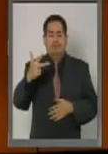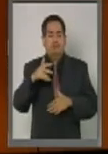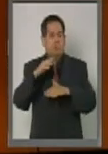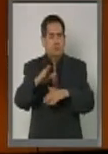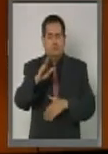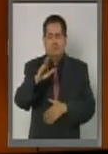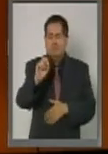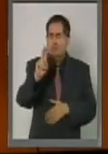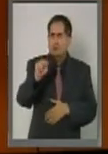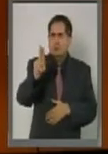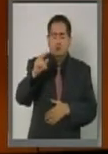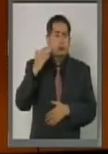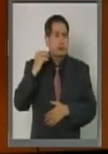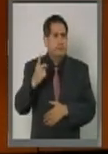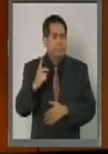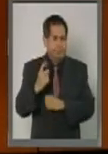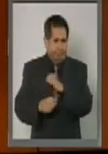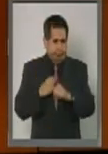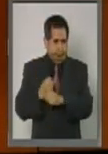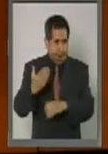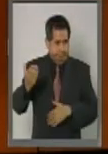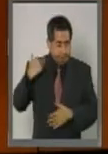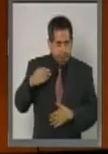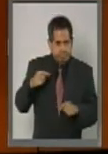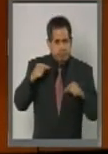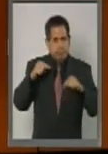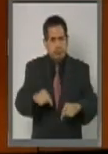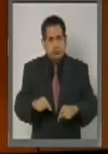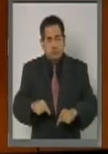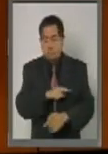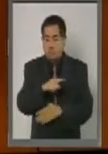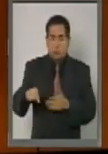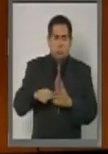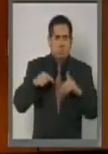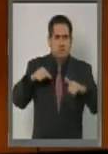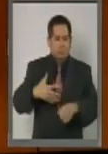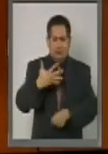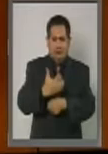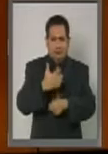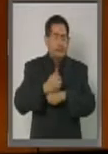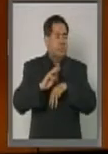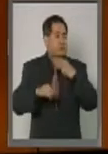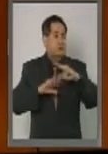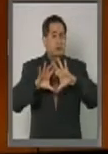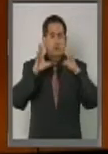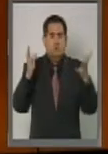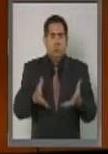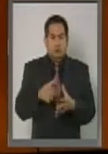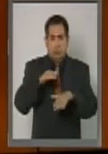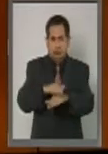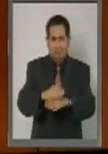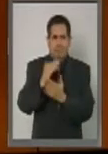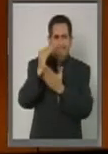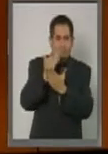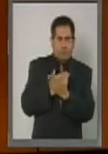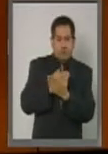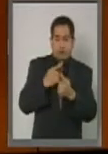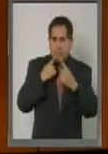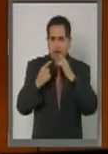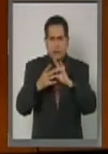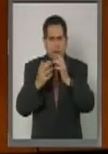de la ONU en diciembre del año pasado y fuimos la sede de la quinta plataforma global para la reducción del riesgo de